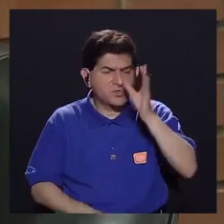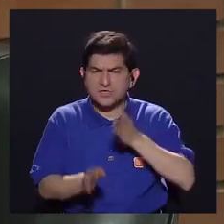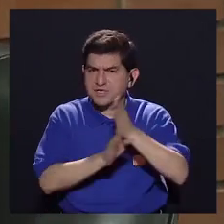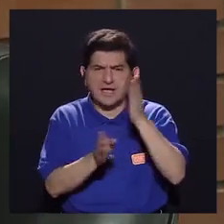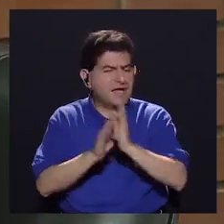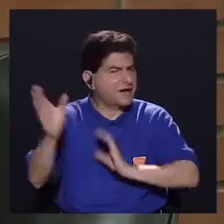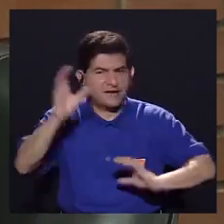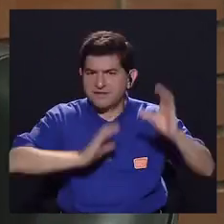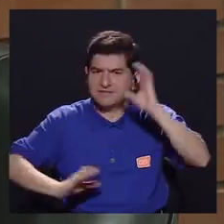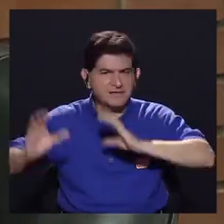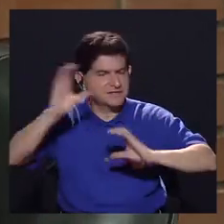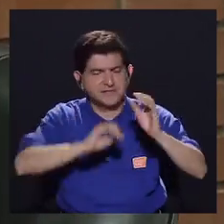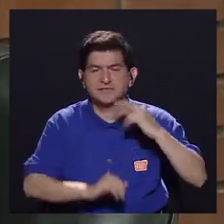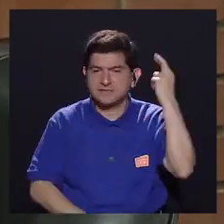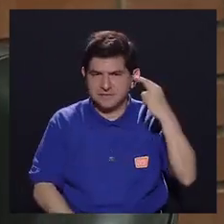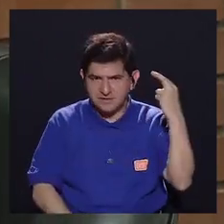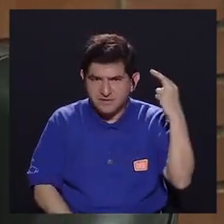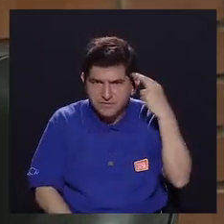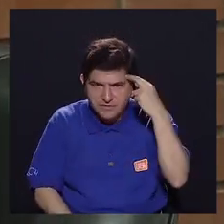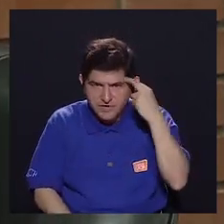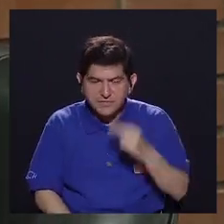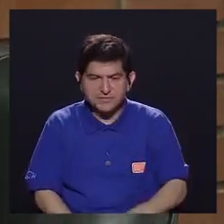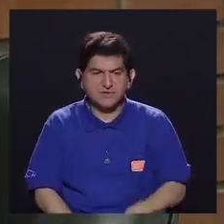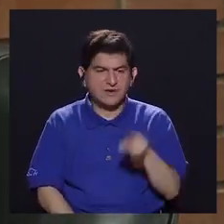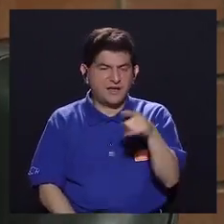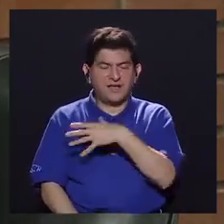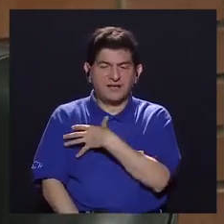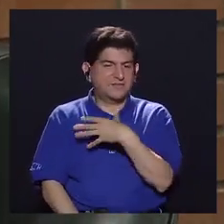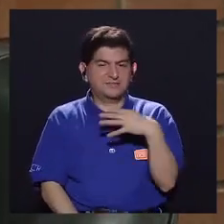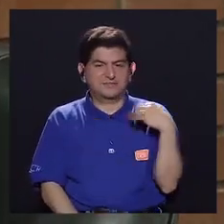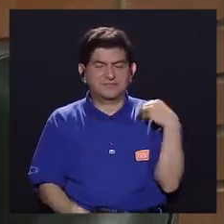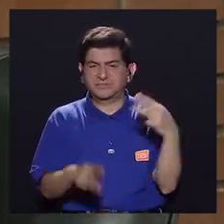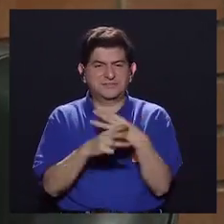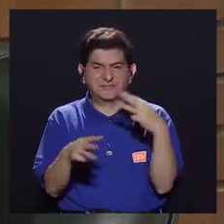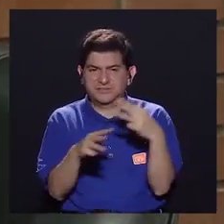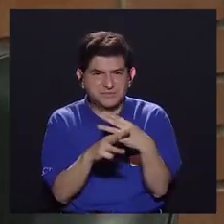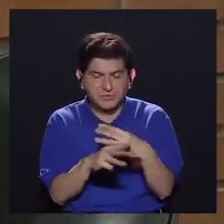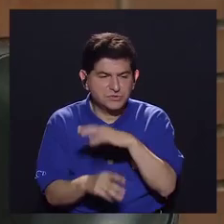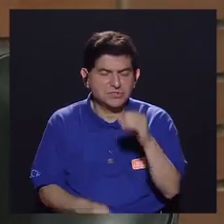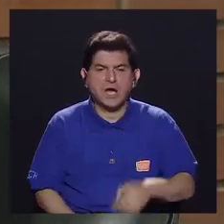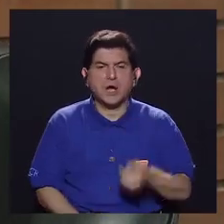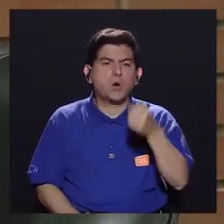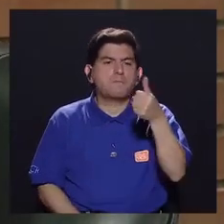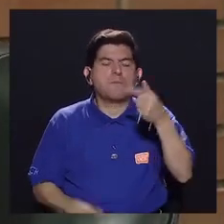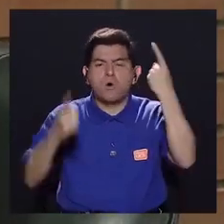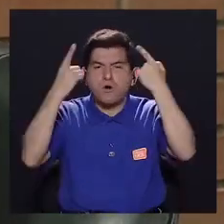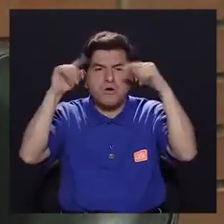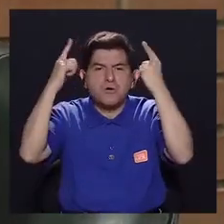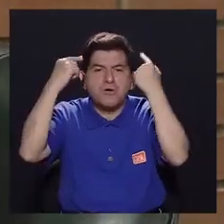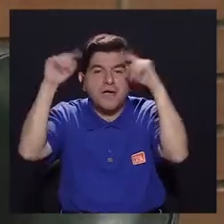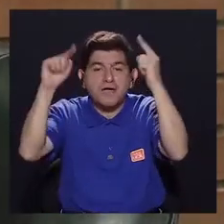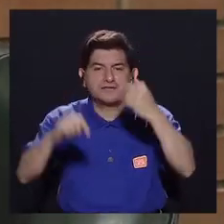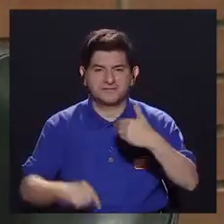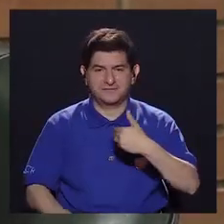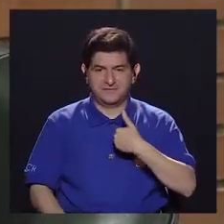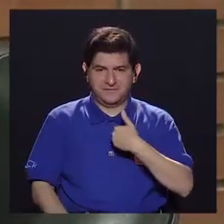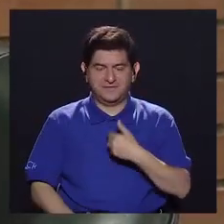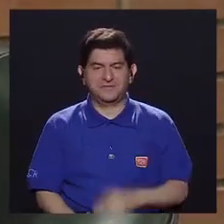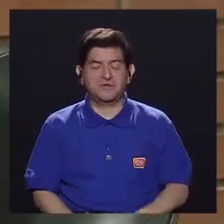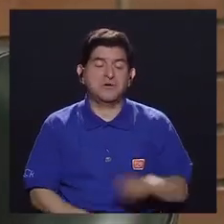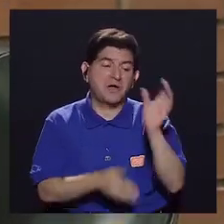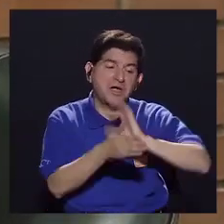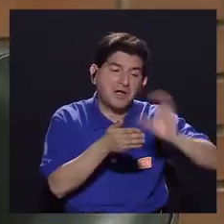de que nuestros estudiantes no están eligiendo carreras científicas y esto tiene que ver con el gusto por las matemáticas y por el poco éxito que